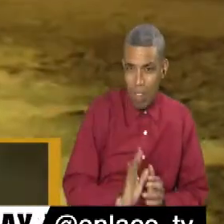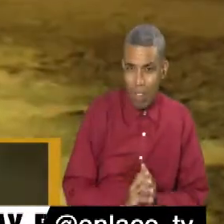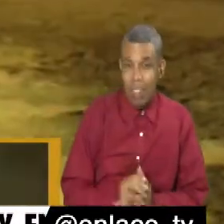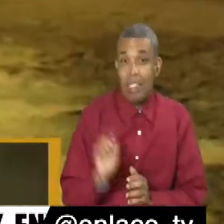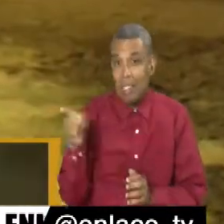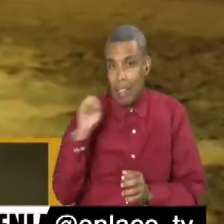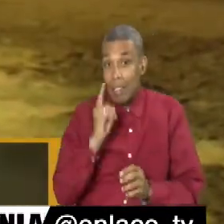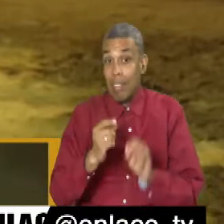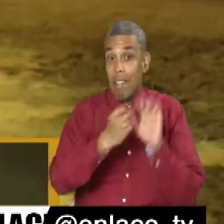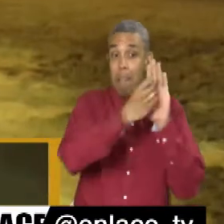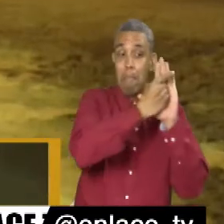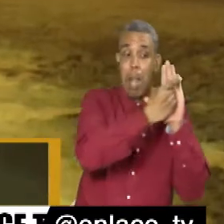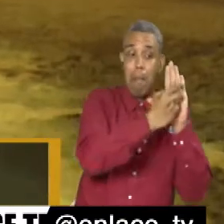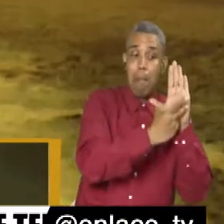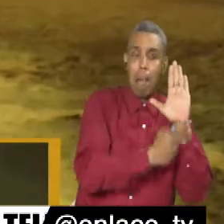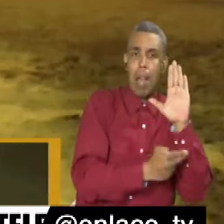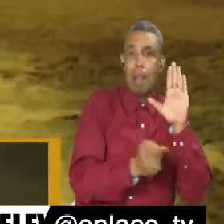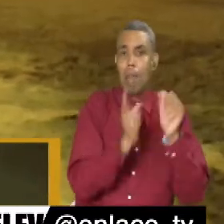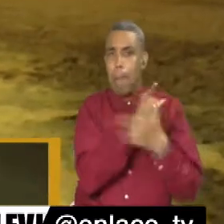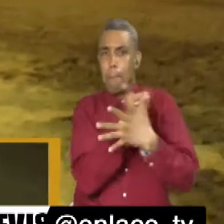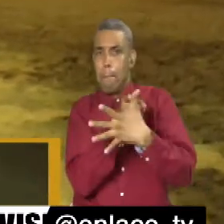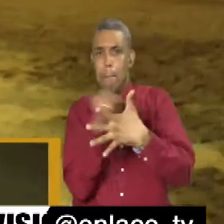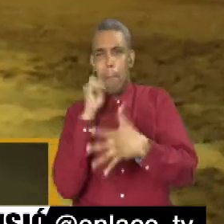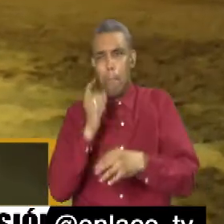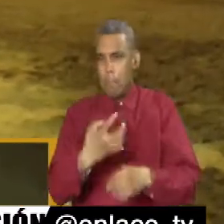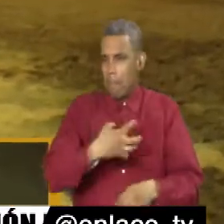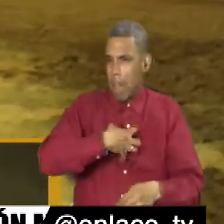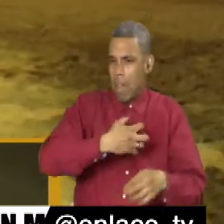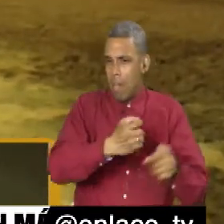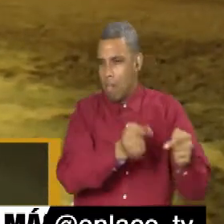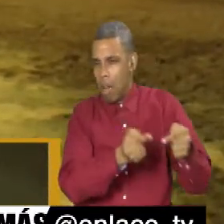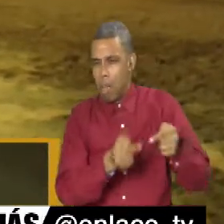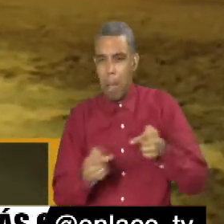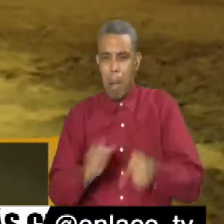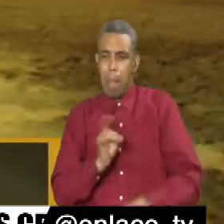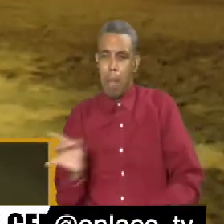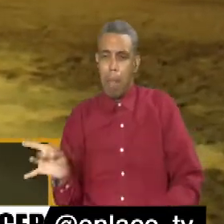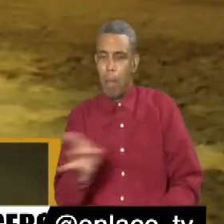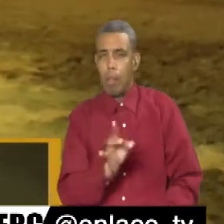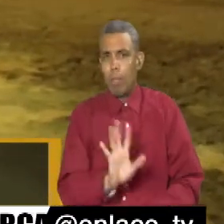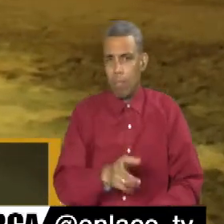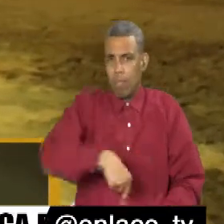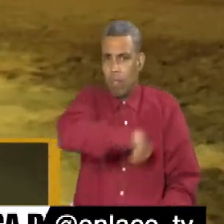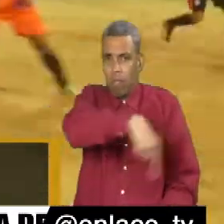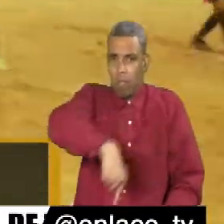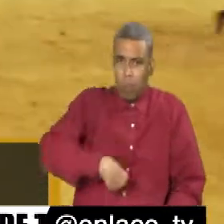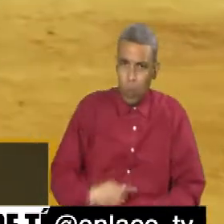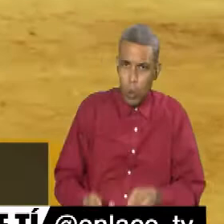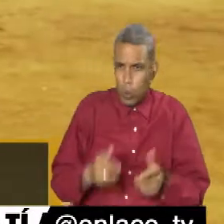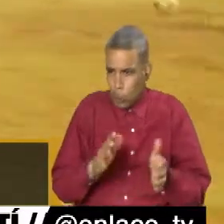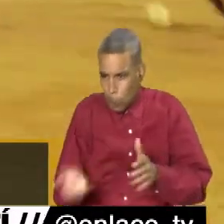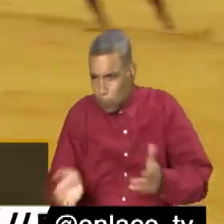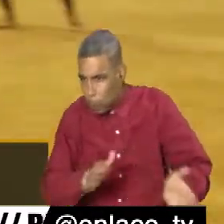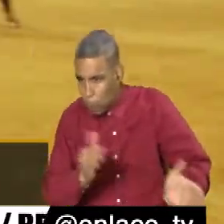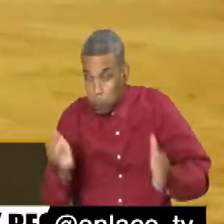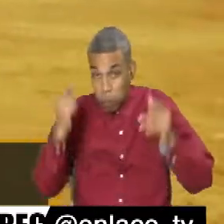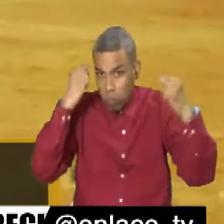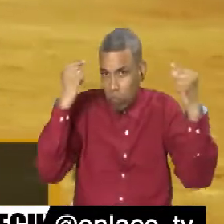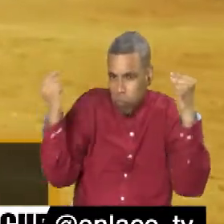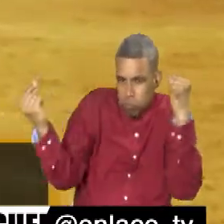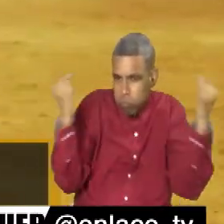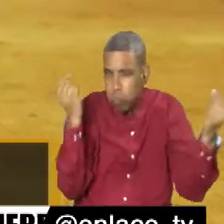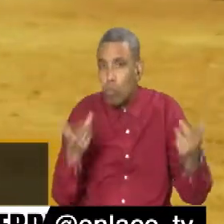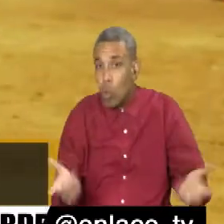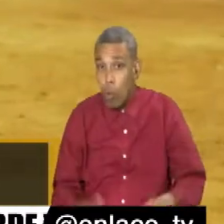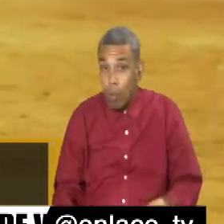y el toque entre nosotros para que no vayamos a caer ante ningún equipo. La verdad ha sido la estrategia, el juego en